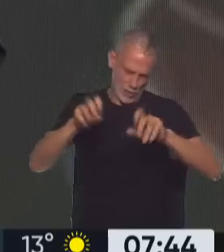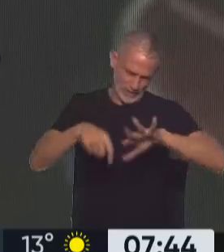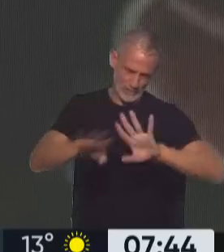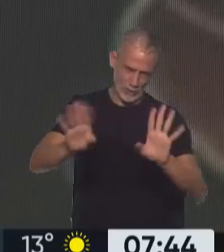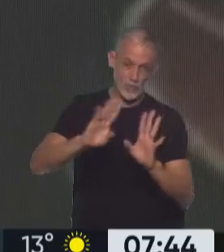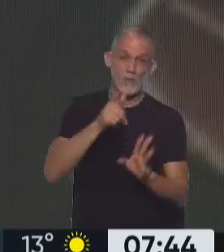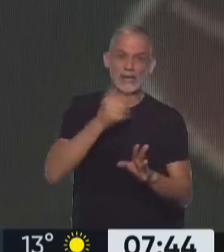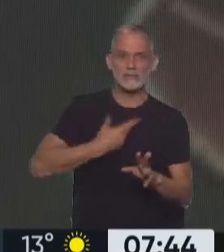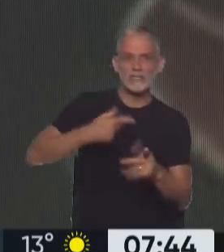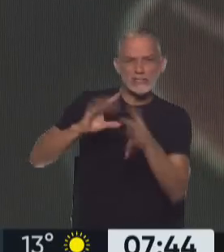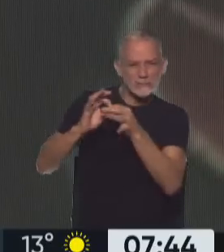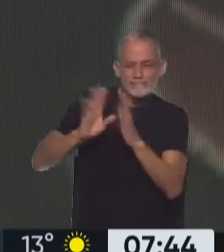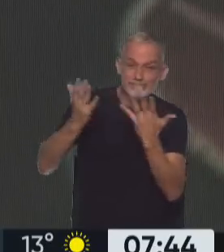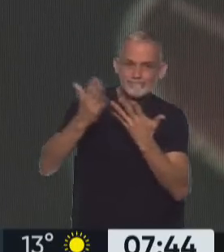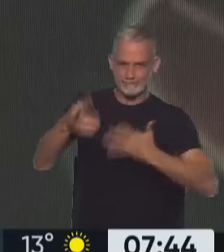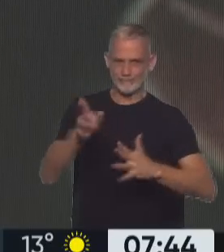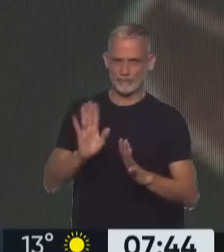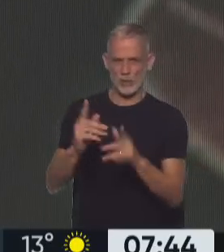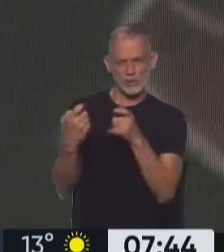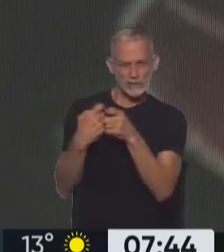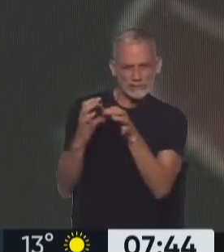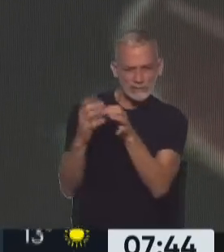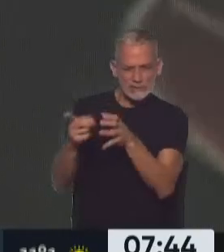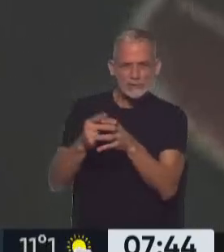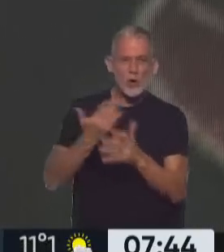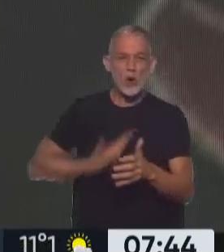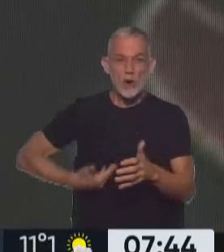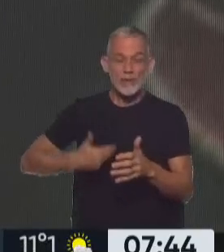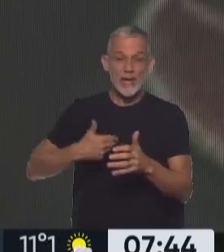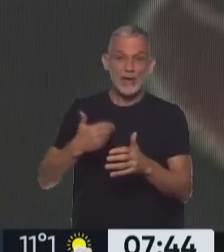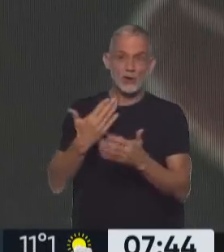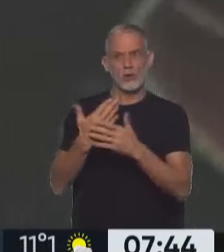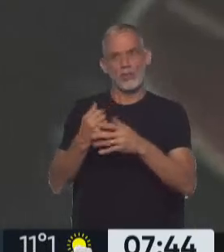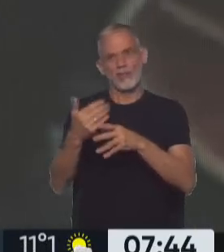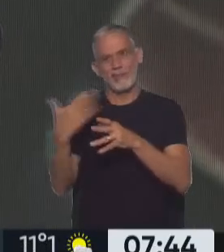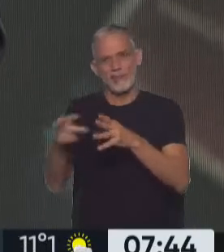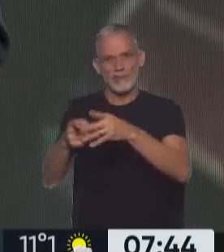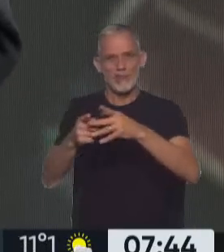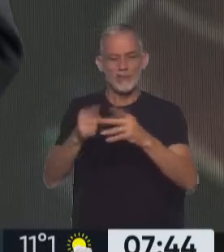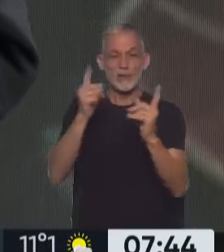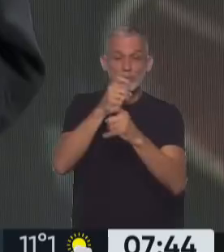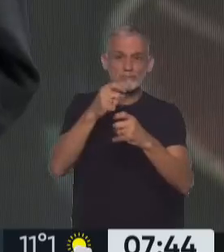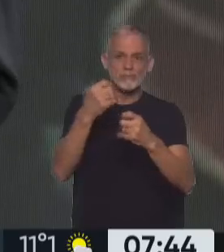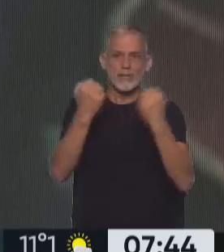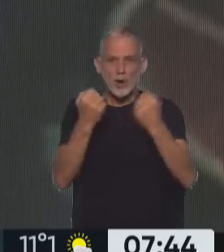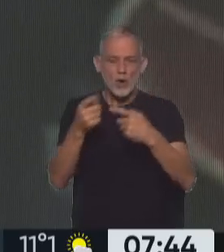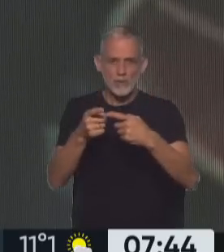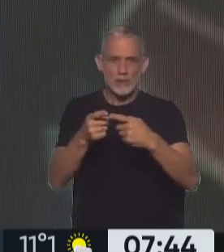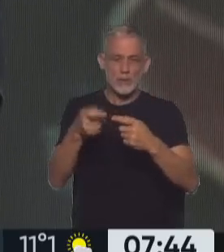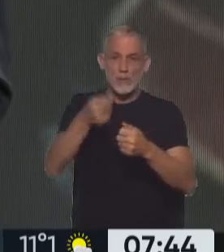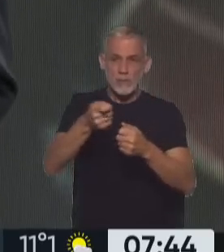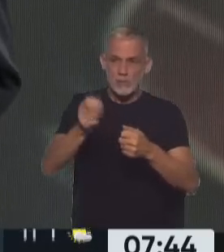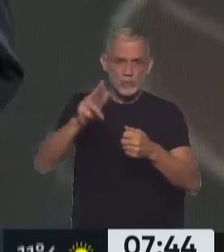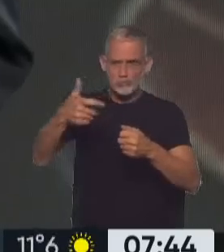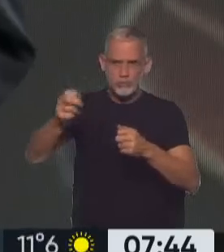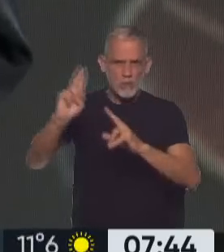pero también alguna asociación entre los gobiernos neoliberales, las consecuencias económicas y el aumento del crimen